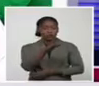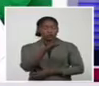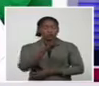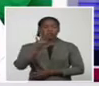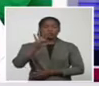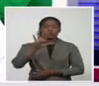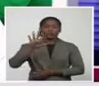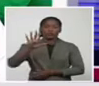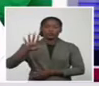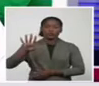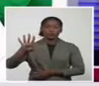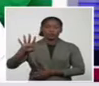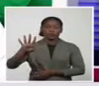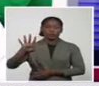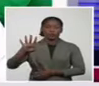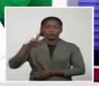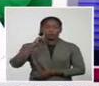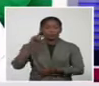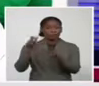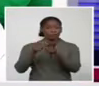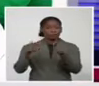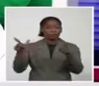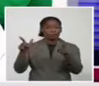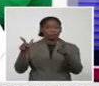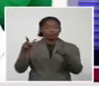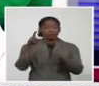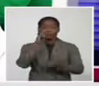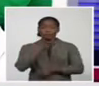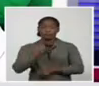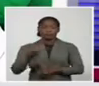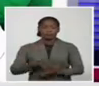554, cifra elevada. Recuperados el